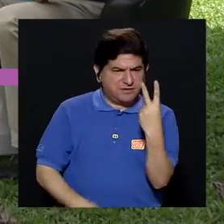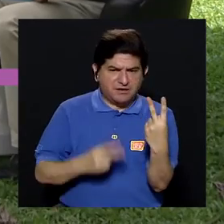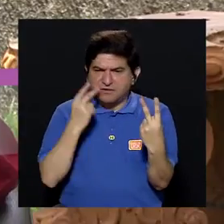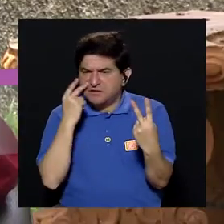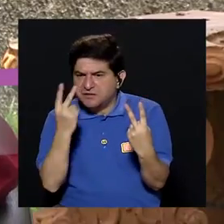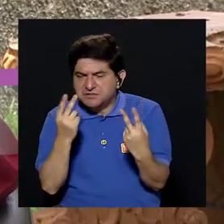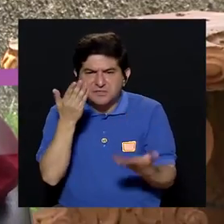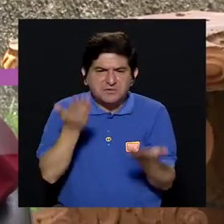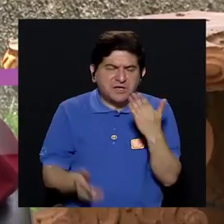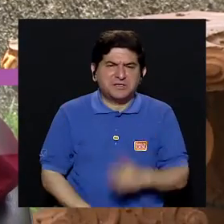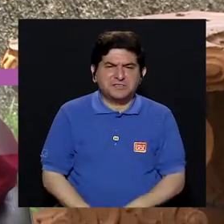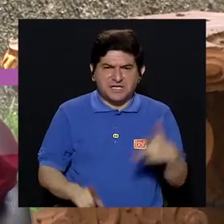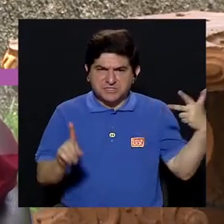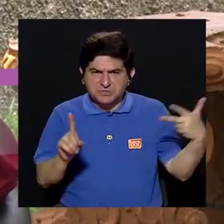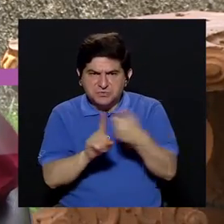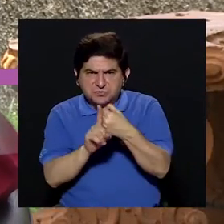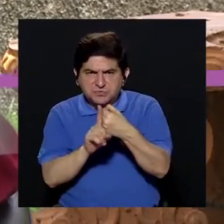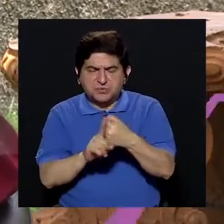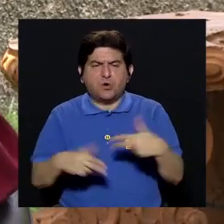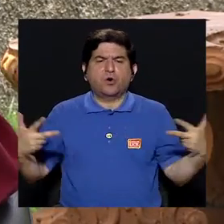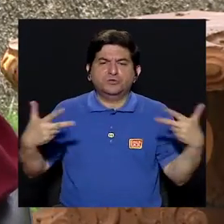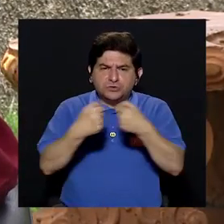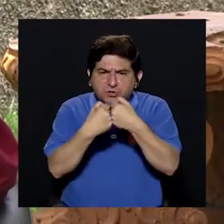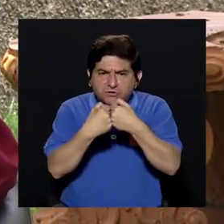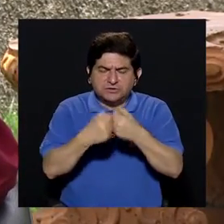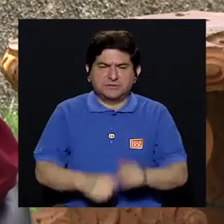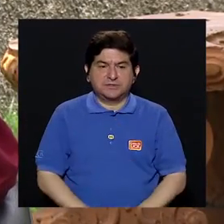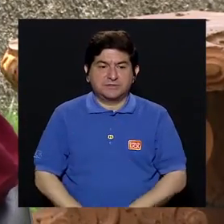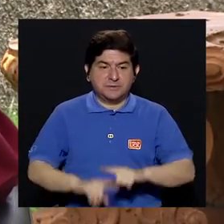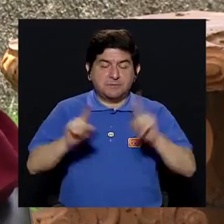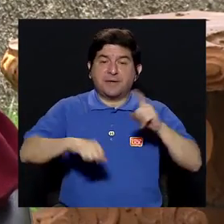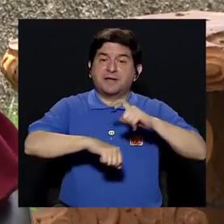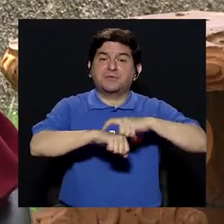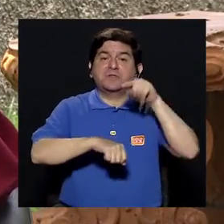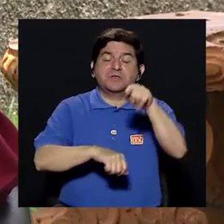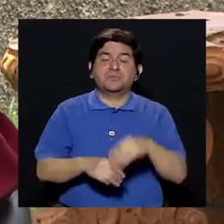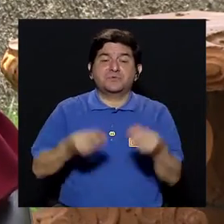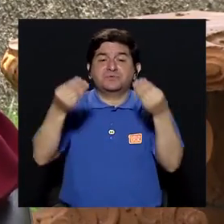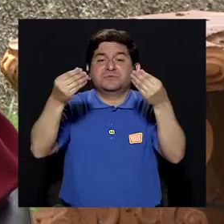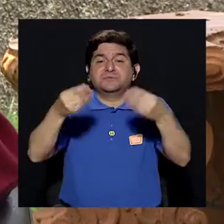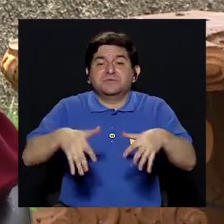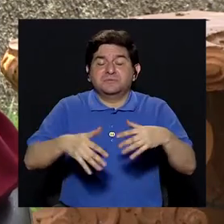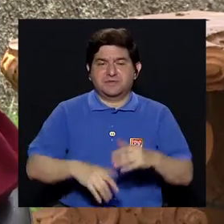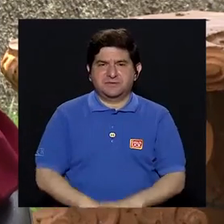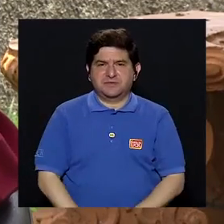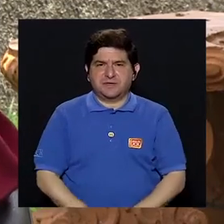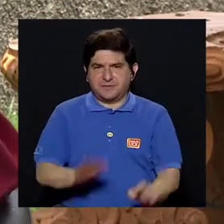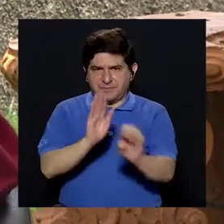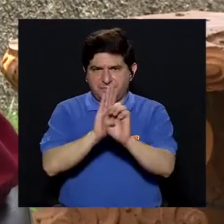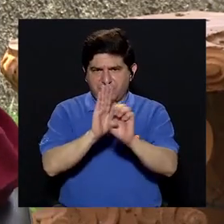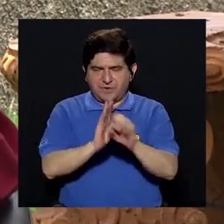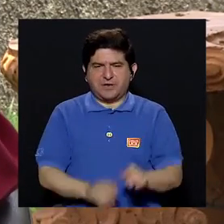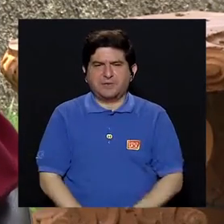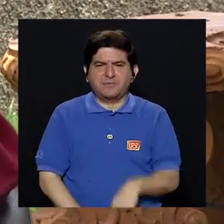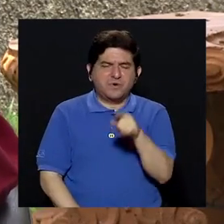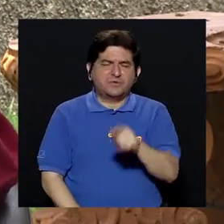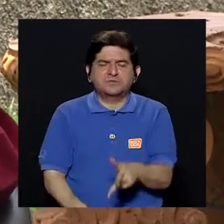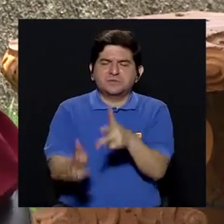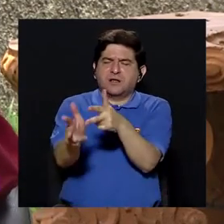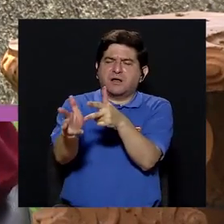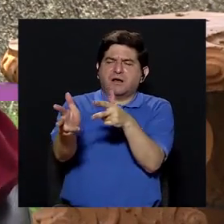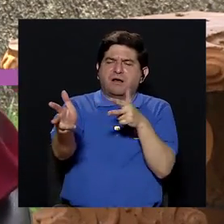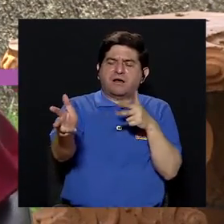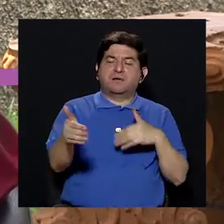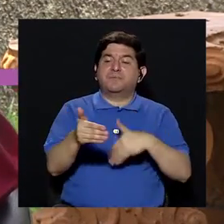observa en términos de los choques viales, pero algo tan sencillo como la cantidad de tiempo que usted pierde cuando está en medio de una